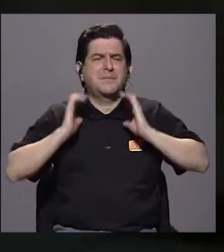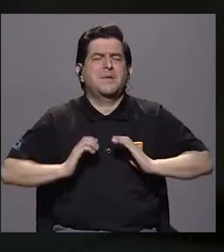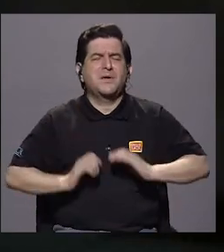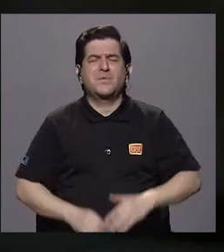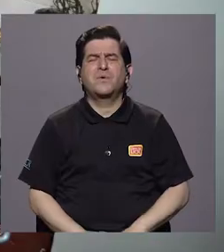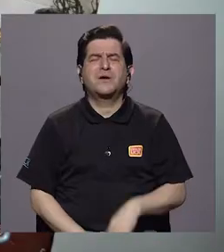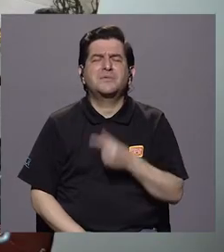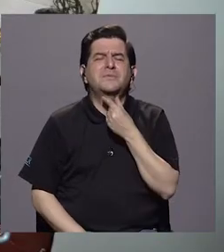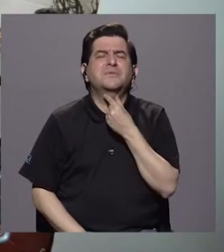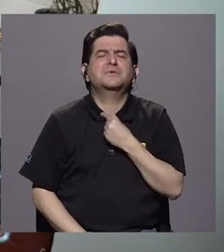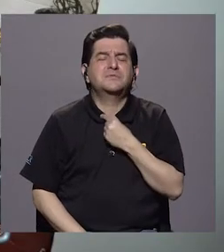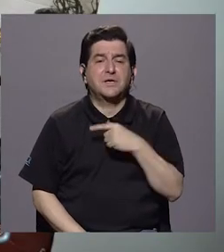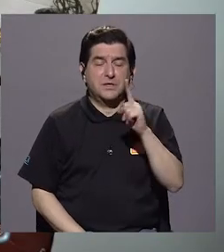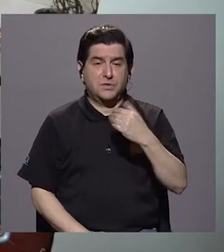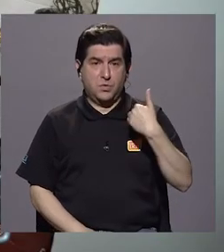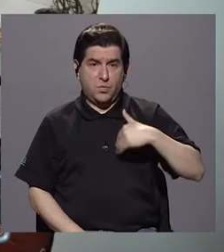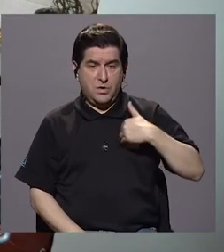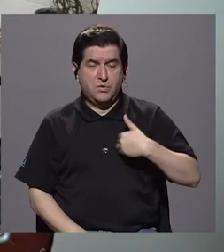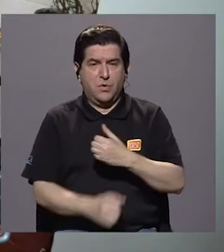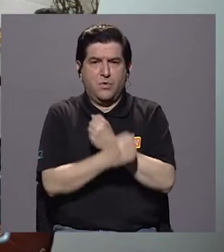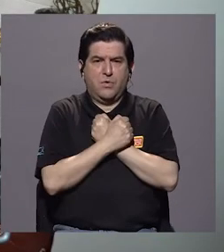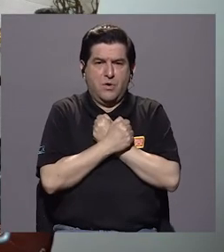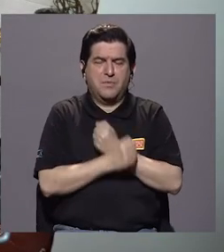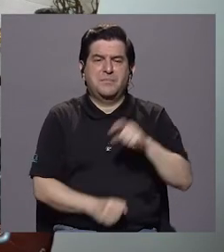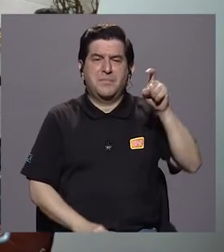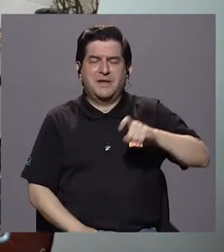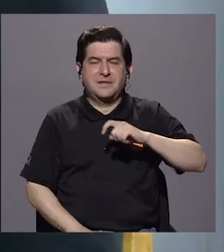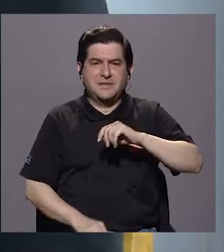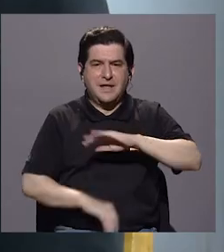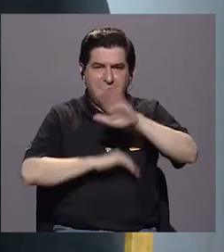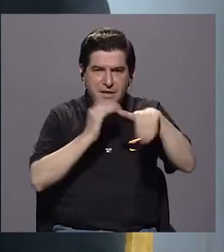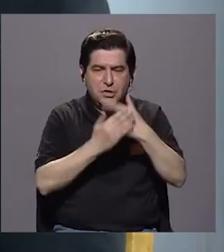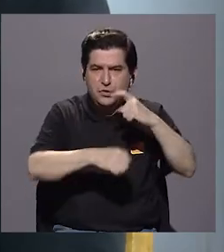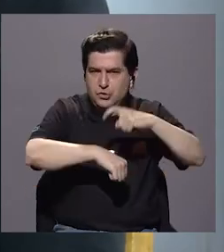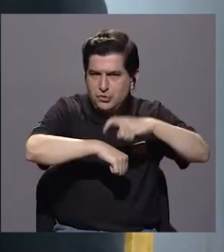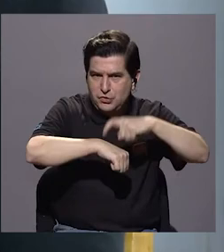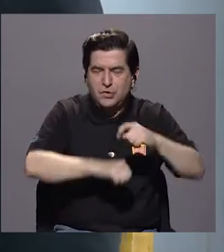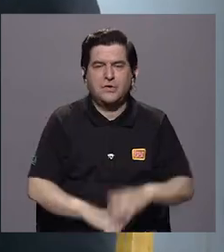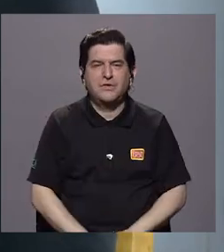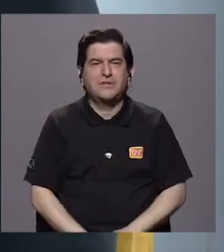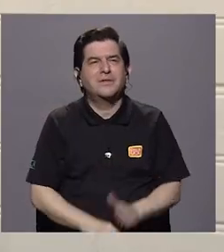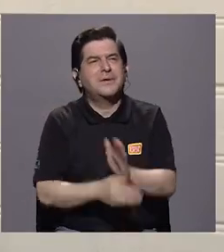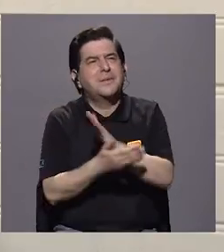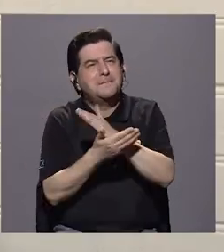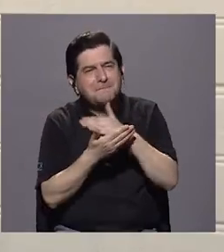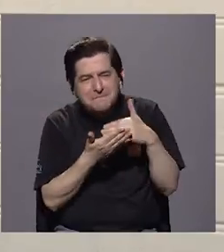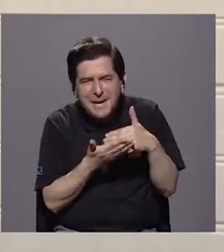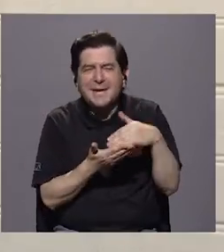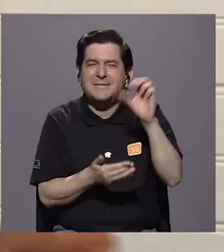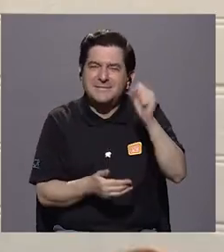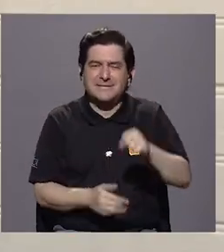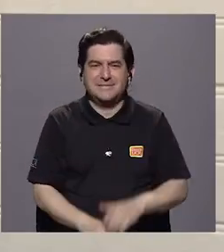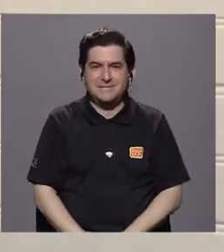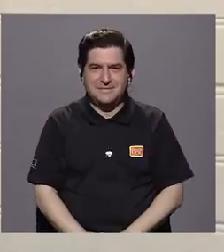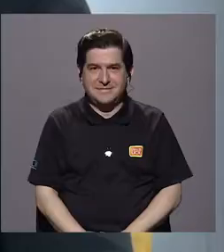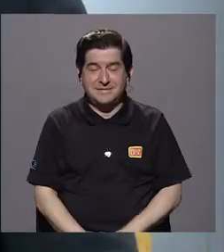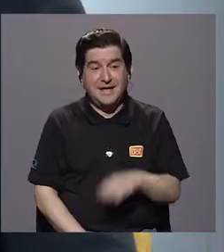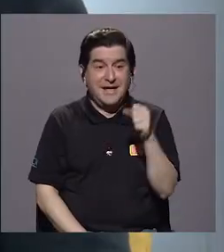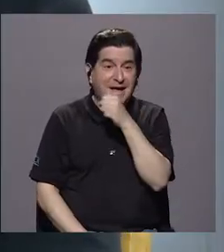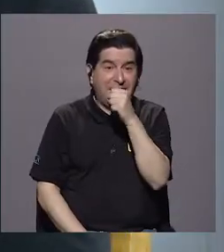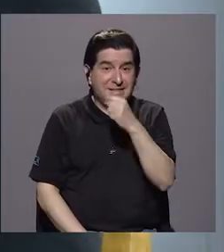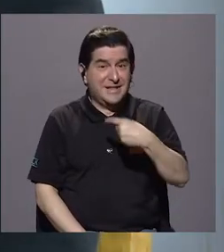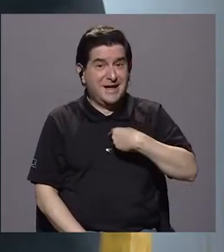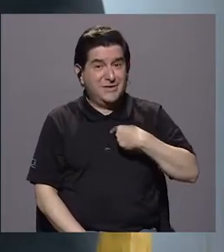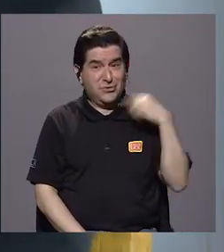ama, lo necesita todo el tiempo. Así es, hay una parte... Se lo hubiese cantado, pero es que yo no canto